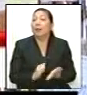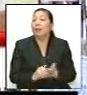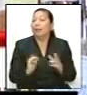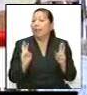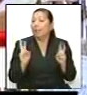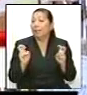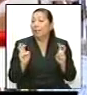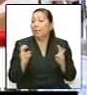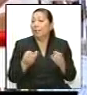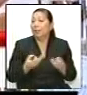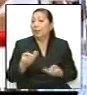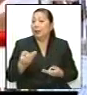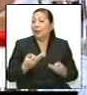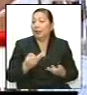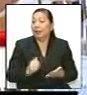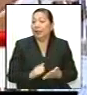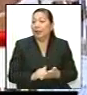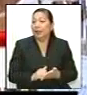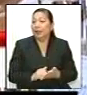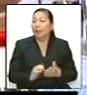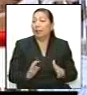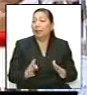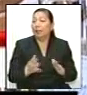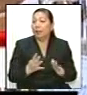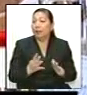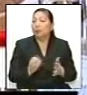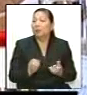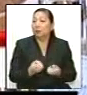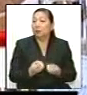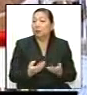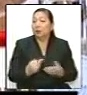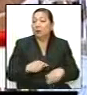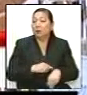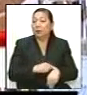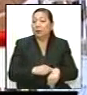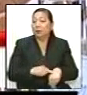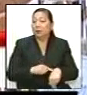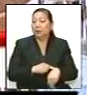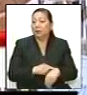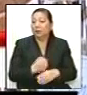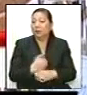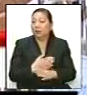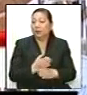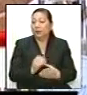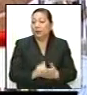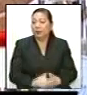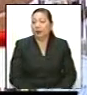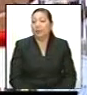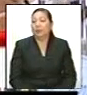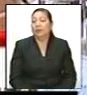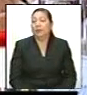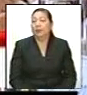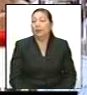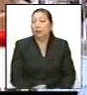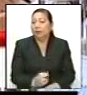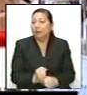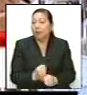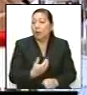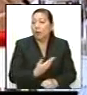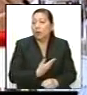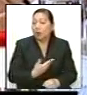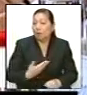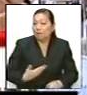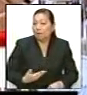del presupuesto ya del 19 está bastante retrasado en función a la recepción de los